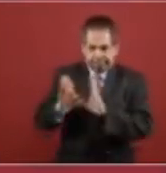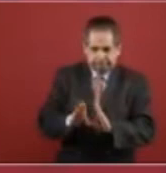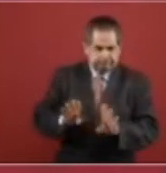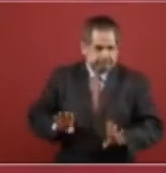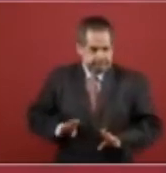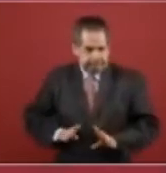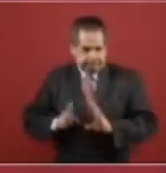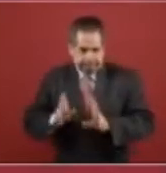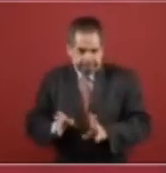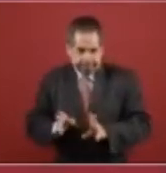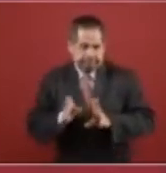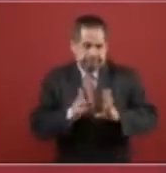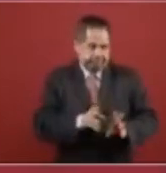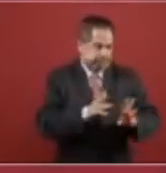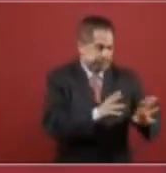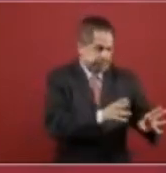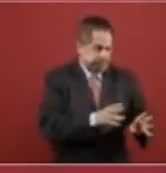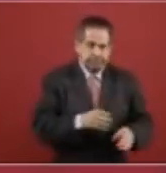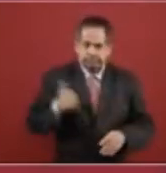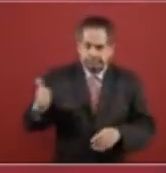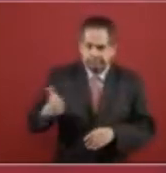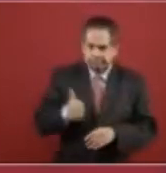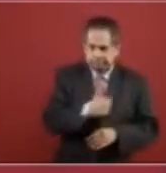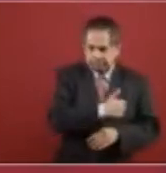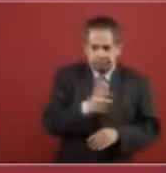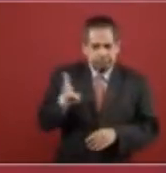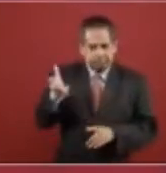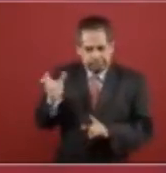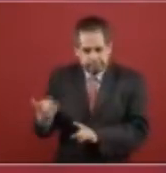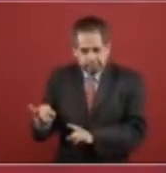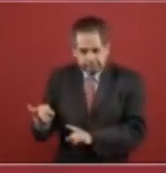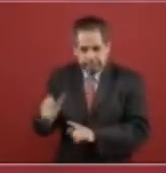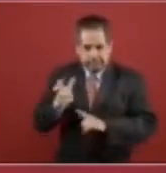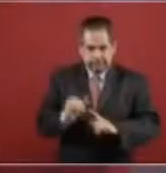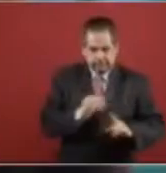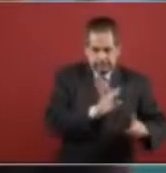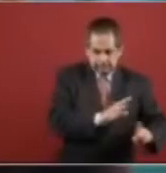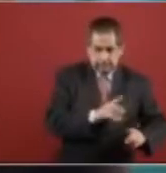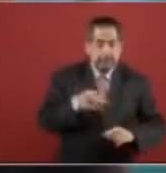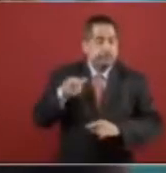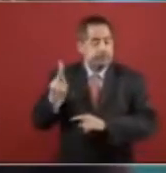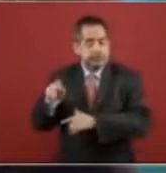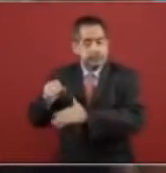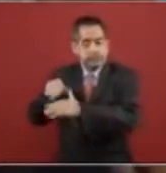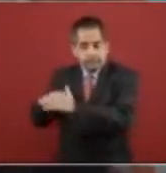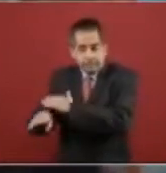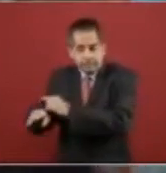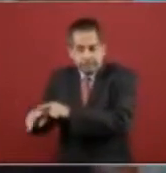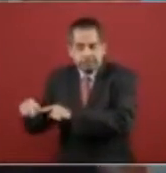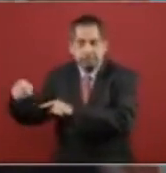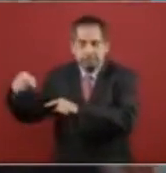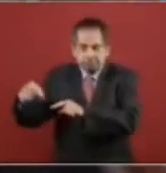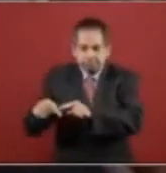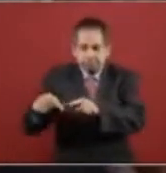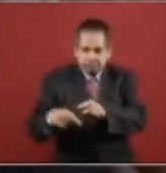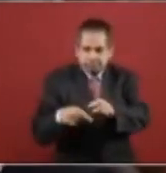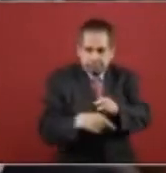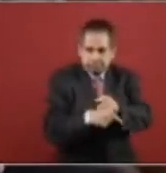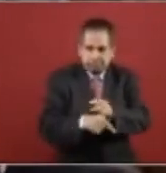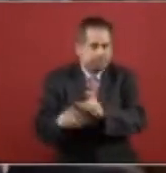que existe pero tenga su vocación y uno en el momento que entra al bosque de chapultepec pueda estar